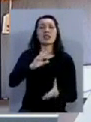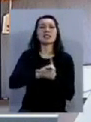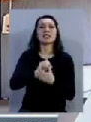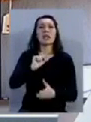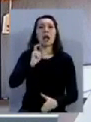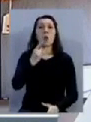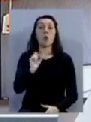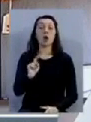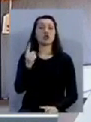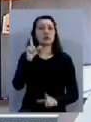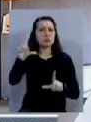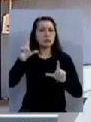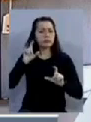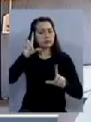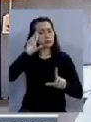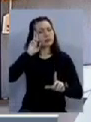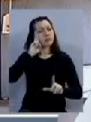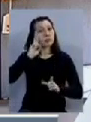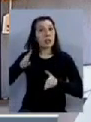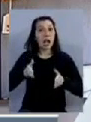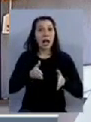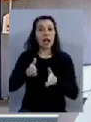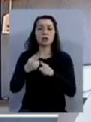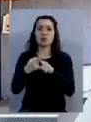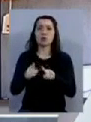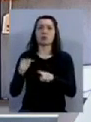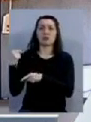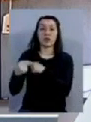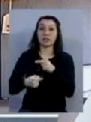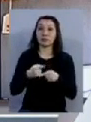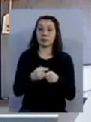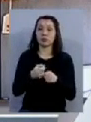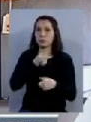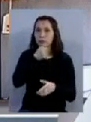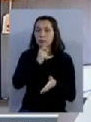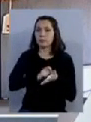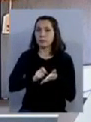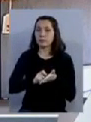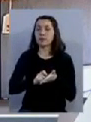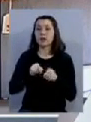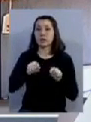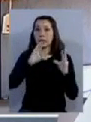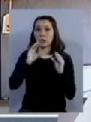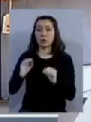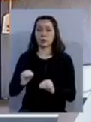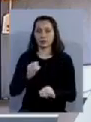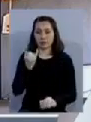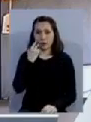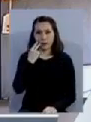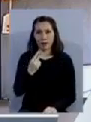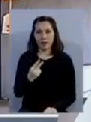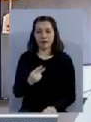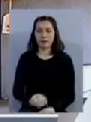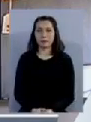solo una postal, porque las calles de Chimbarongo tienen también otras historias. El reportaje 24 de esta noche es de Juan Pablo Muñoz